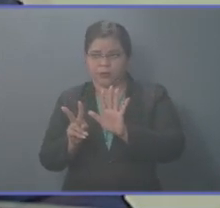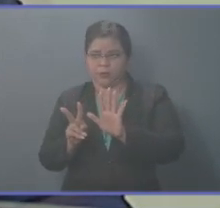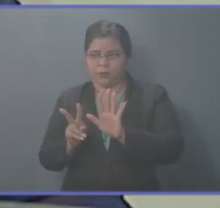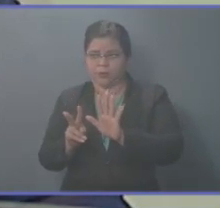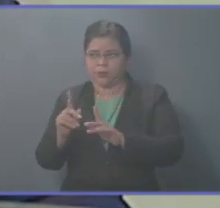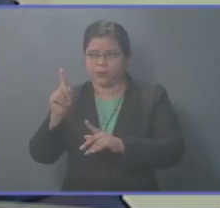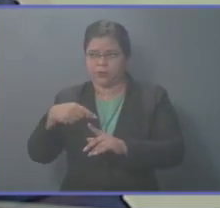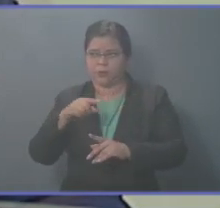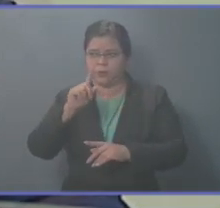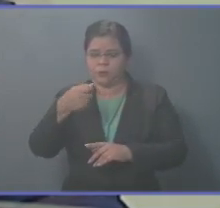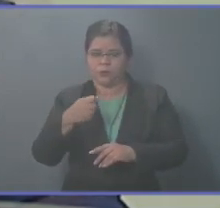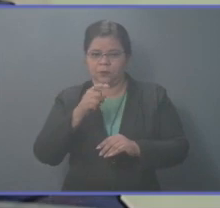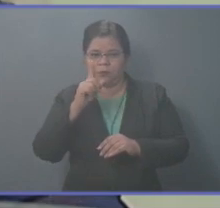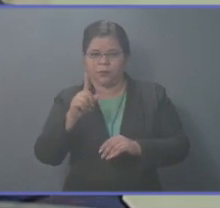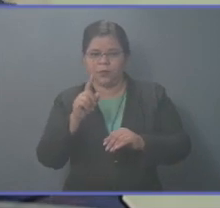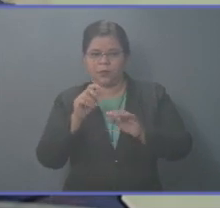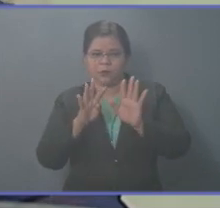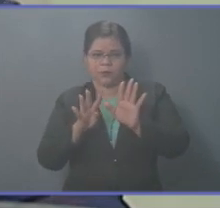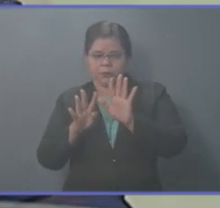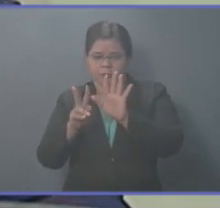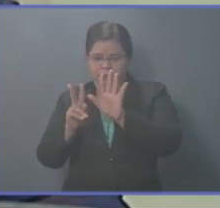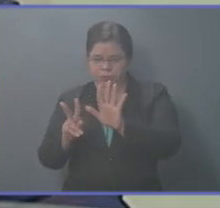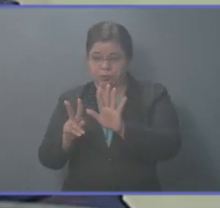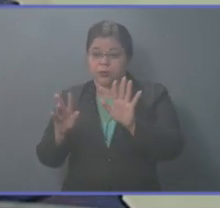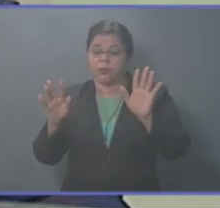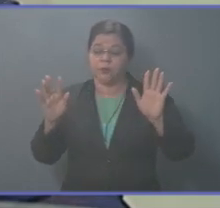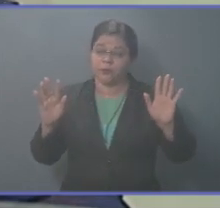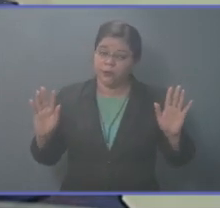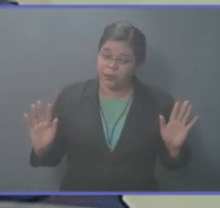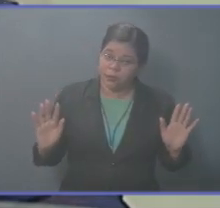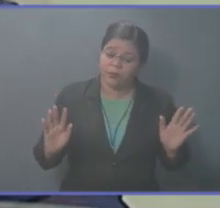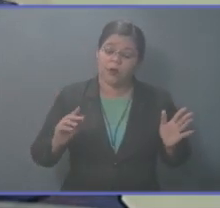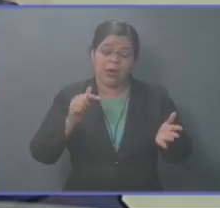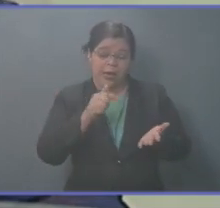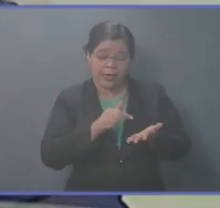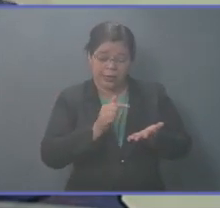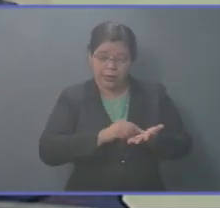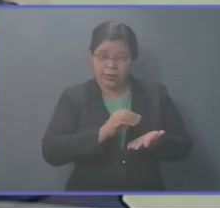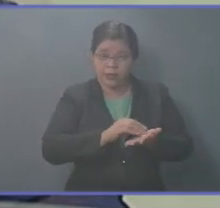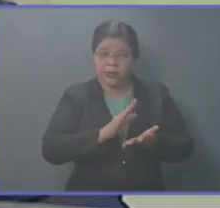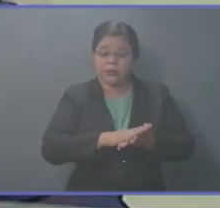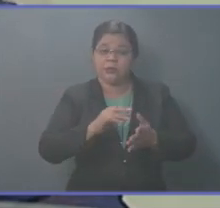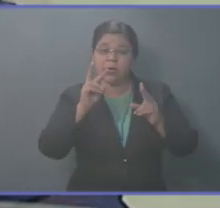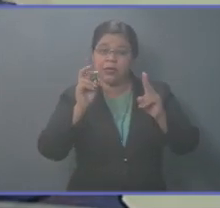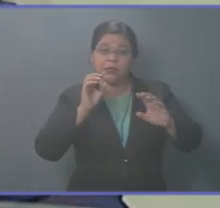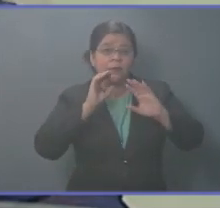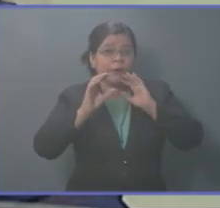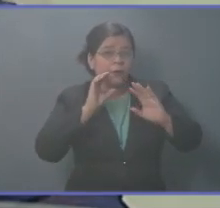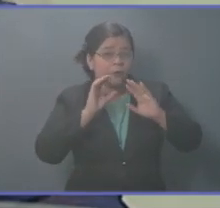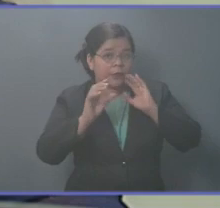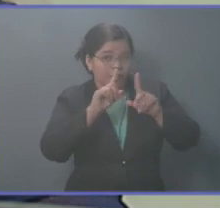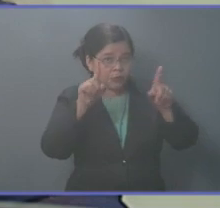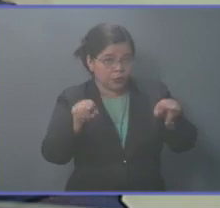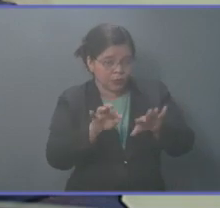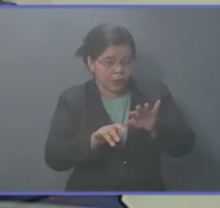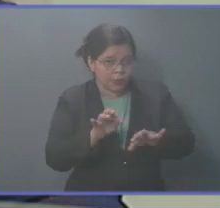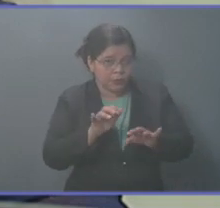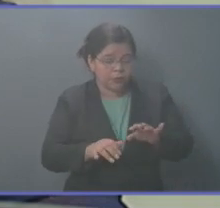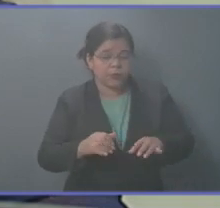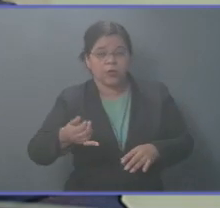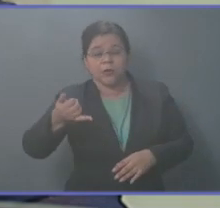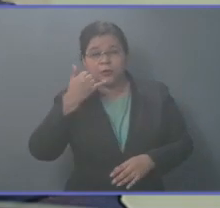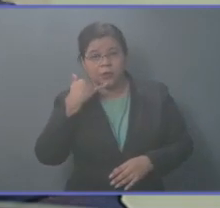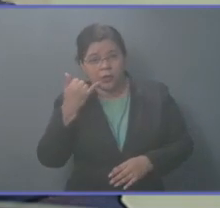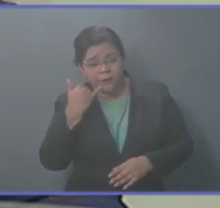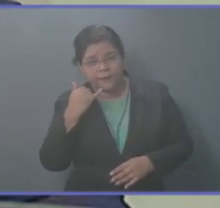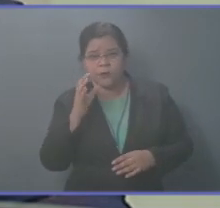aplica 1997. En efecto, la doctrina sostiene que el mundo de las comunicaciones informáticas, electrónicas o telemáticas